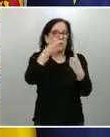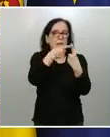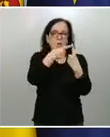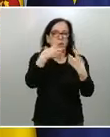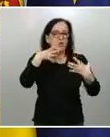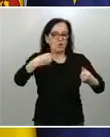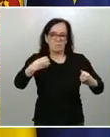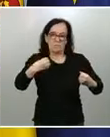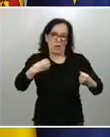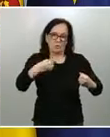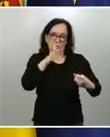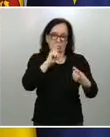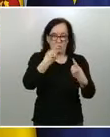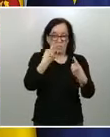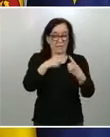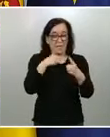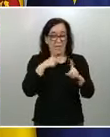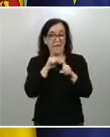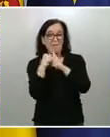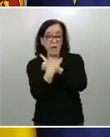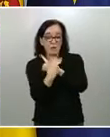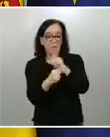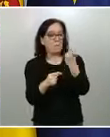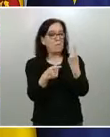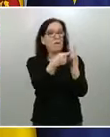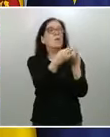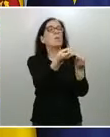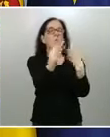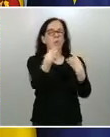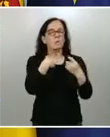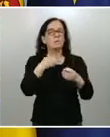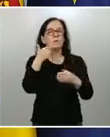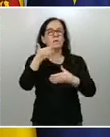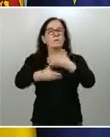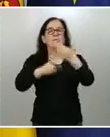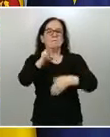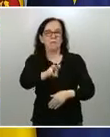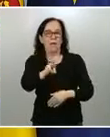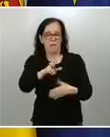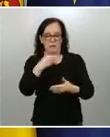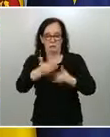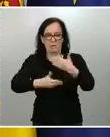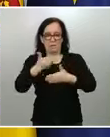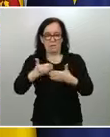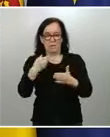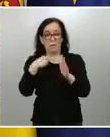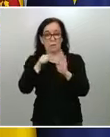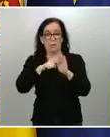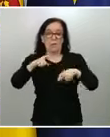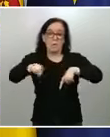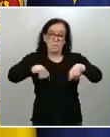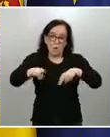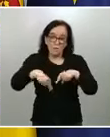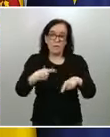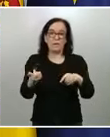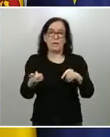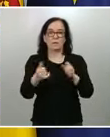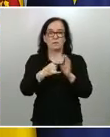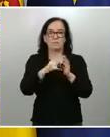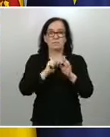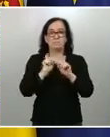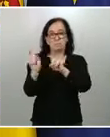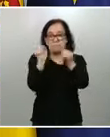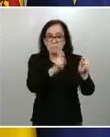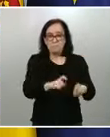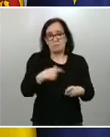en la que nos va a determinar todas las medidas que en materia de movilidad y de actividad podamos ir tomando el principio